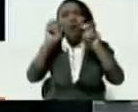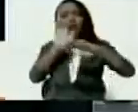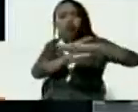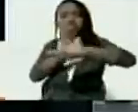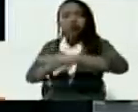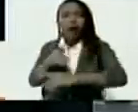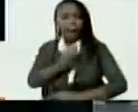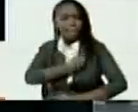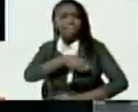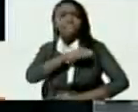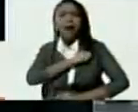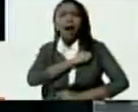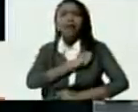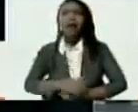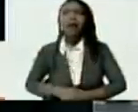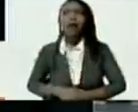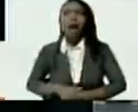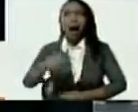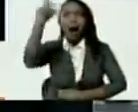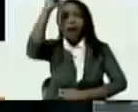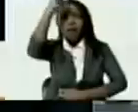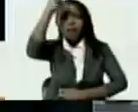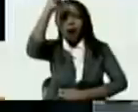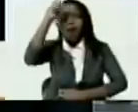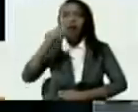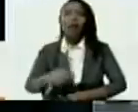España, Alemania,